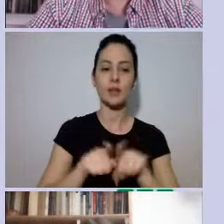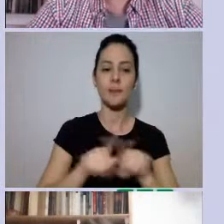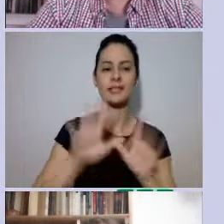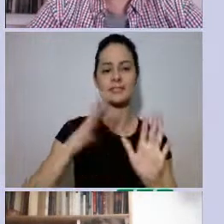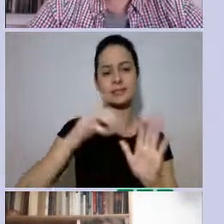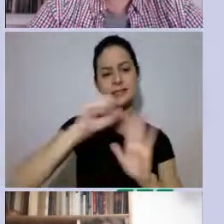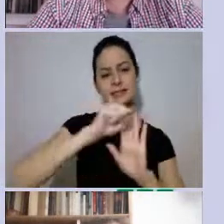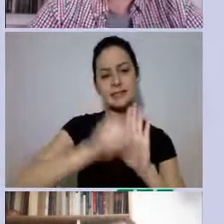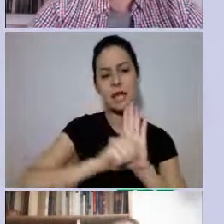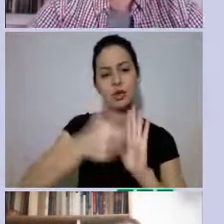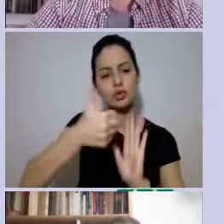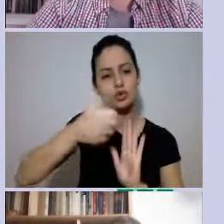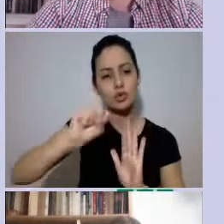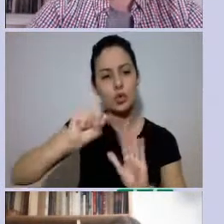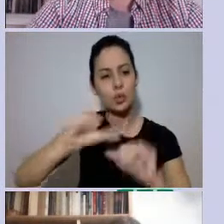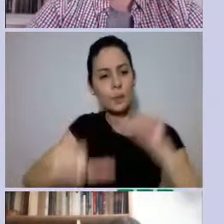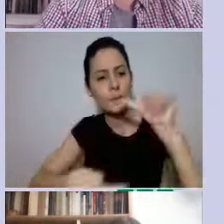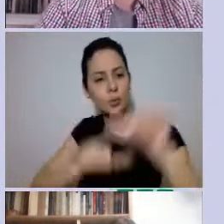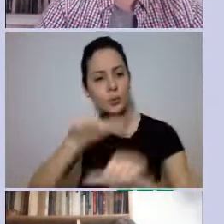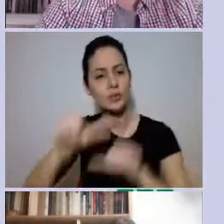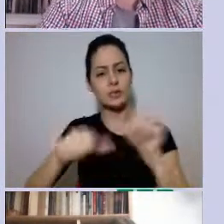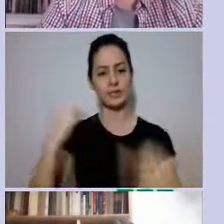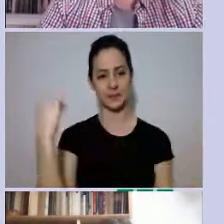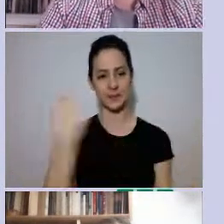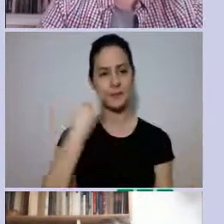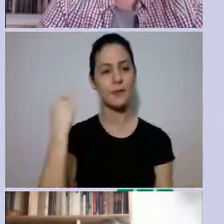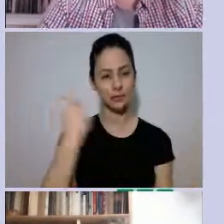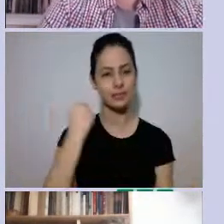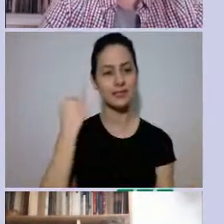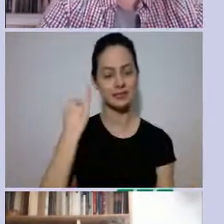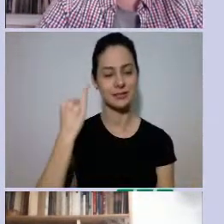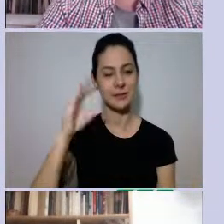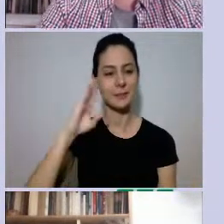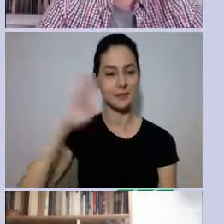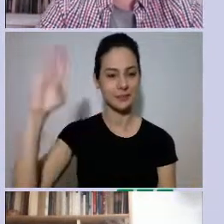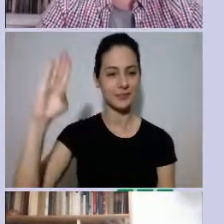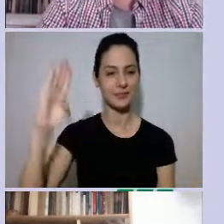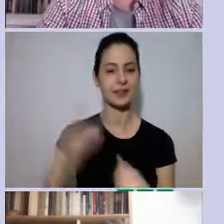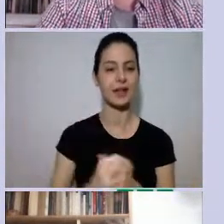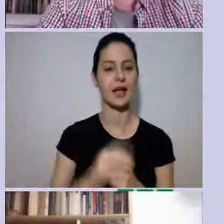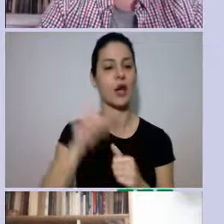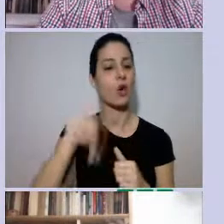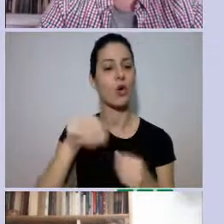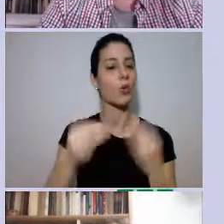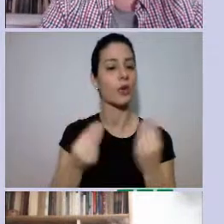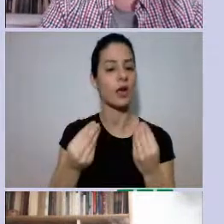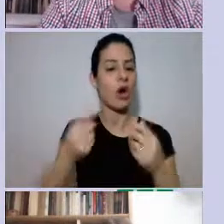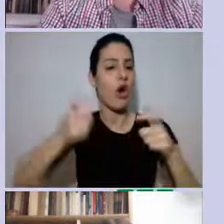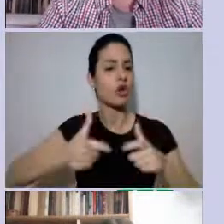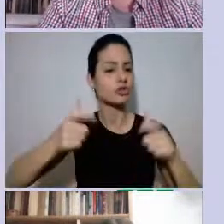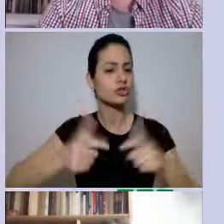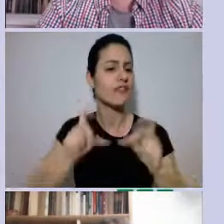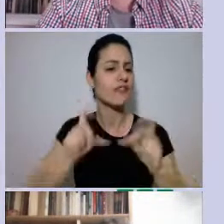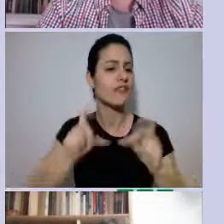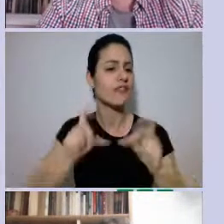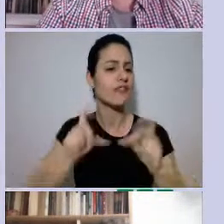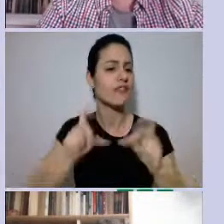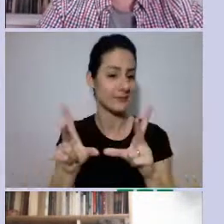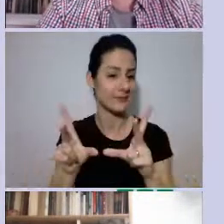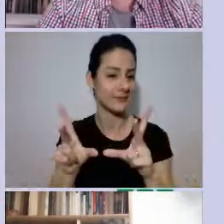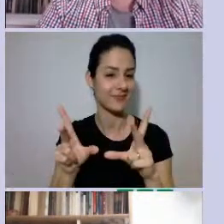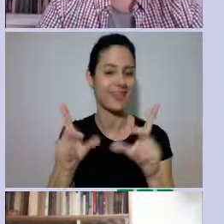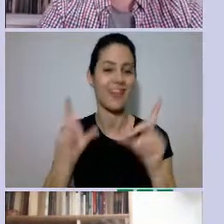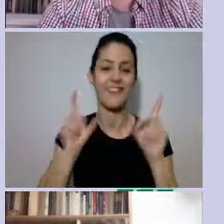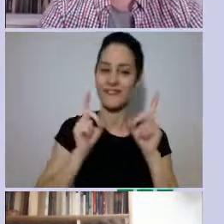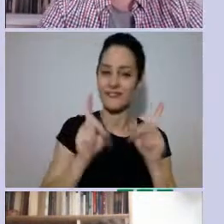tener un cambio importante y más sustancial, que es la disposición de dónde se puede vender. Entonces, la venta ya